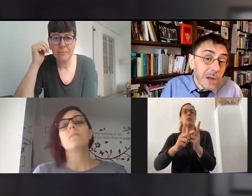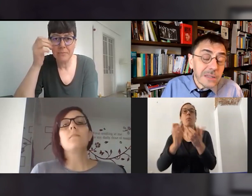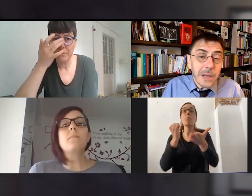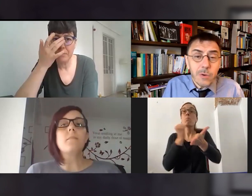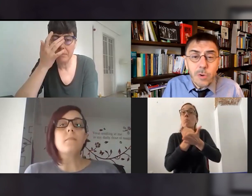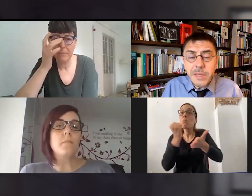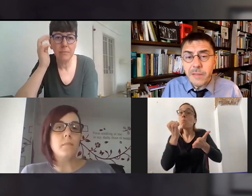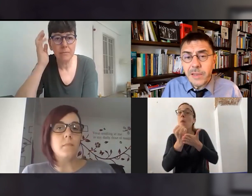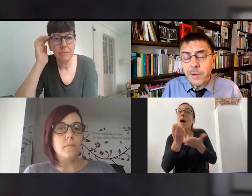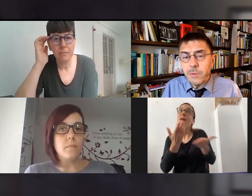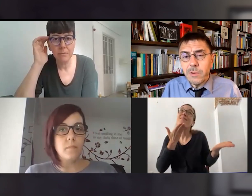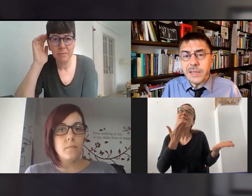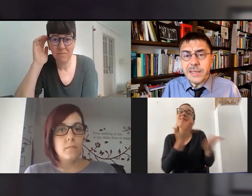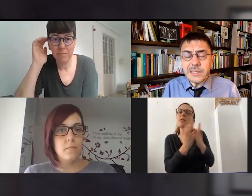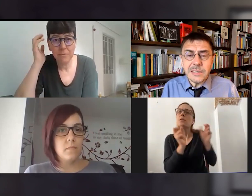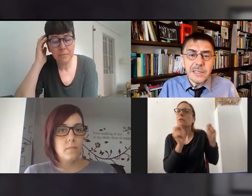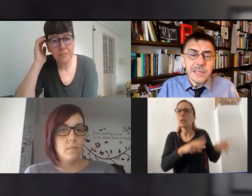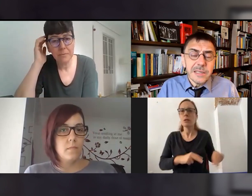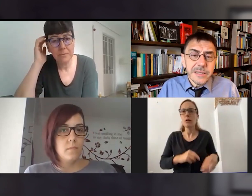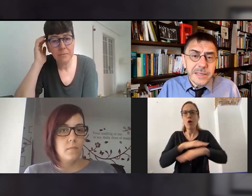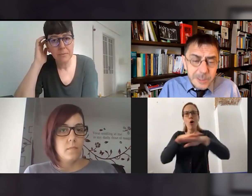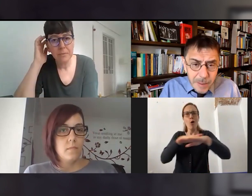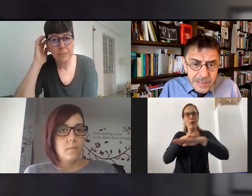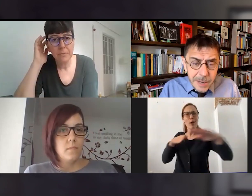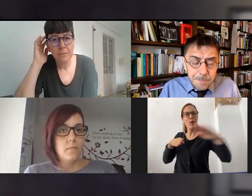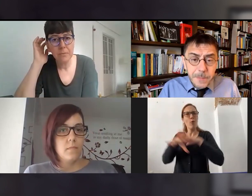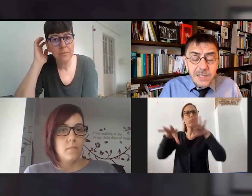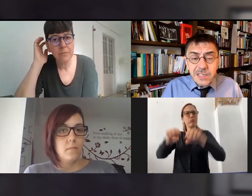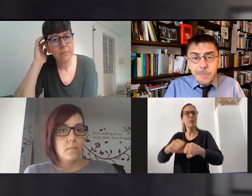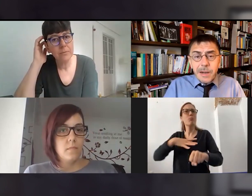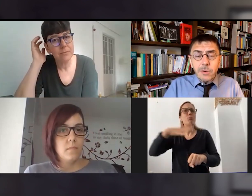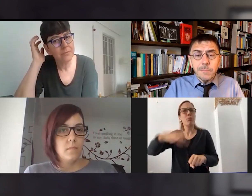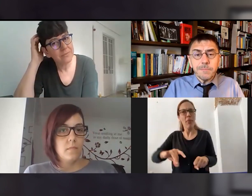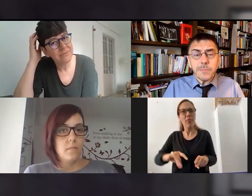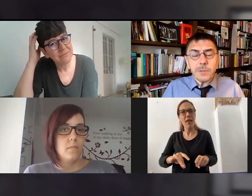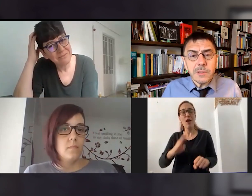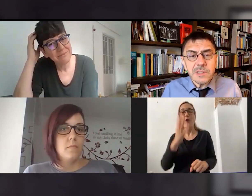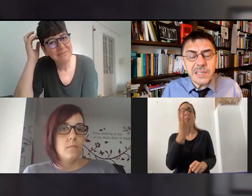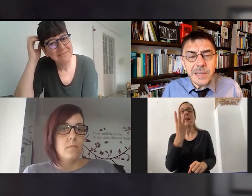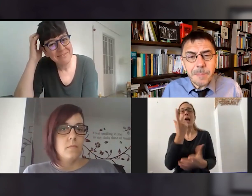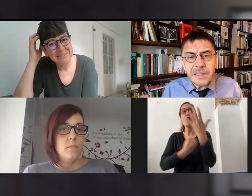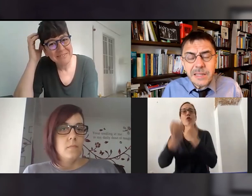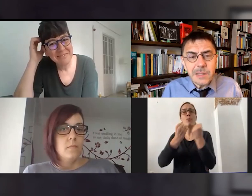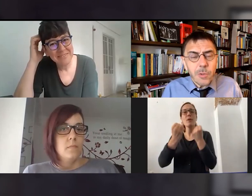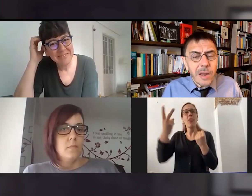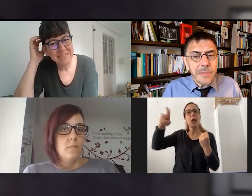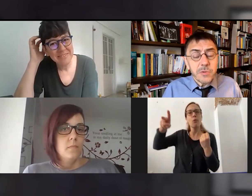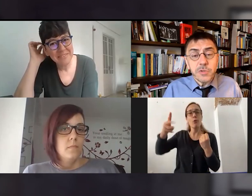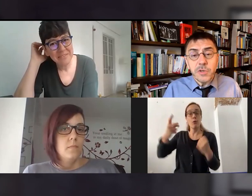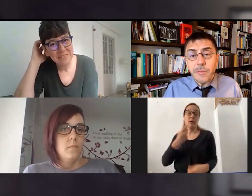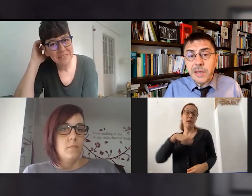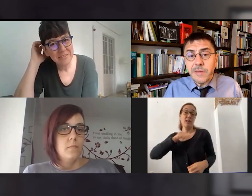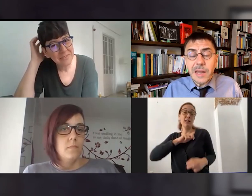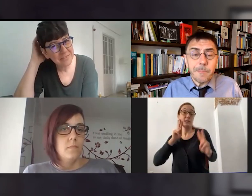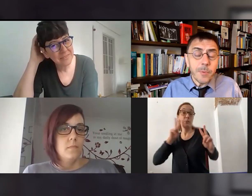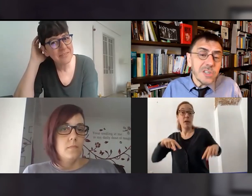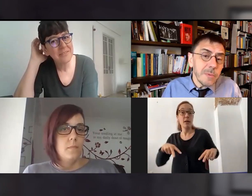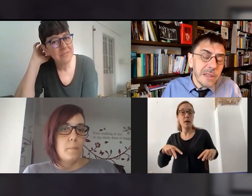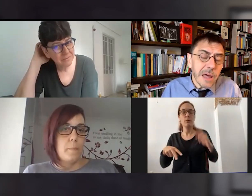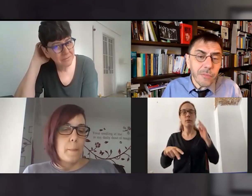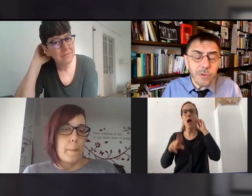de la cuarta economía del euro, que es España, y sin embargo sigue pendiente toda la discusión acerca